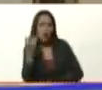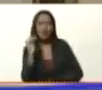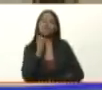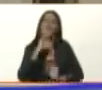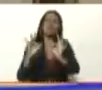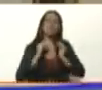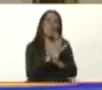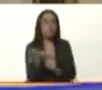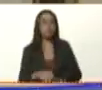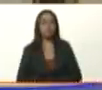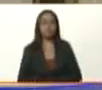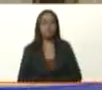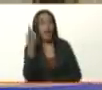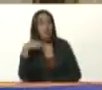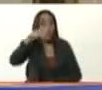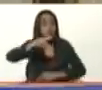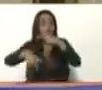Sencillo.